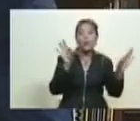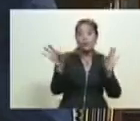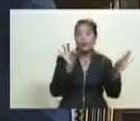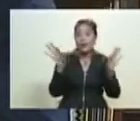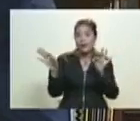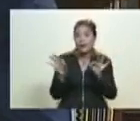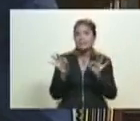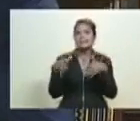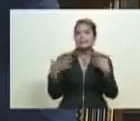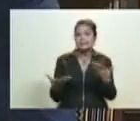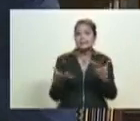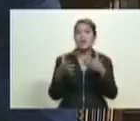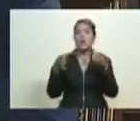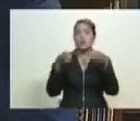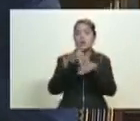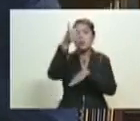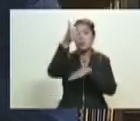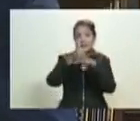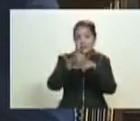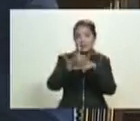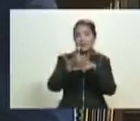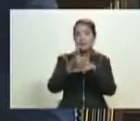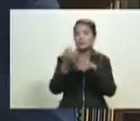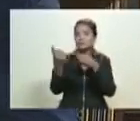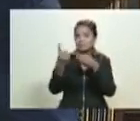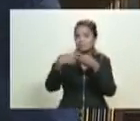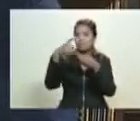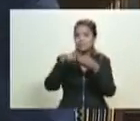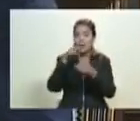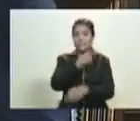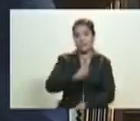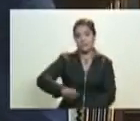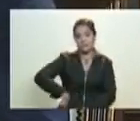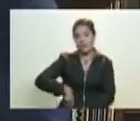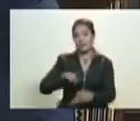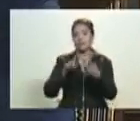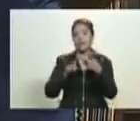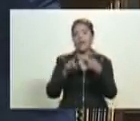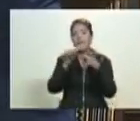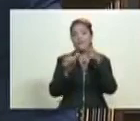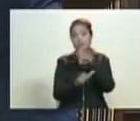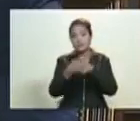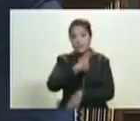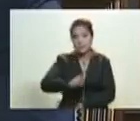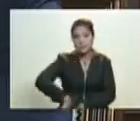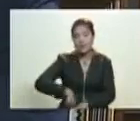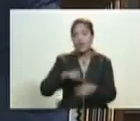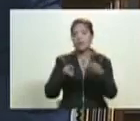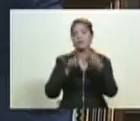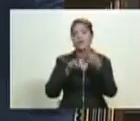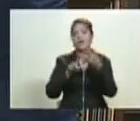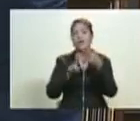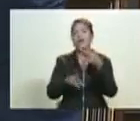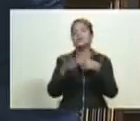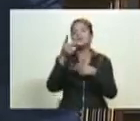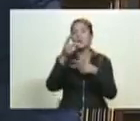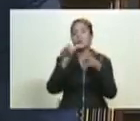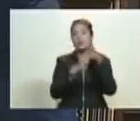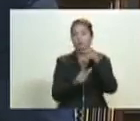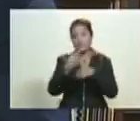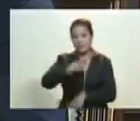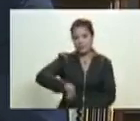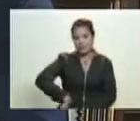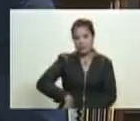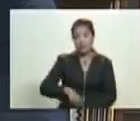seno una junta directiva integrada por un presidente, un primer vicepresidente y un segundo